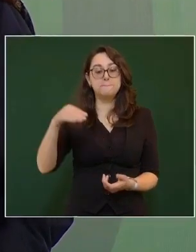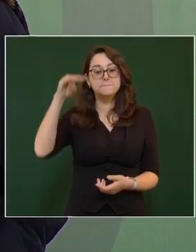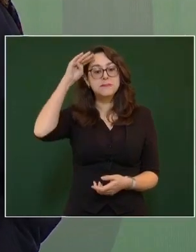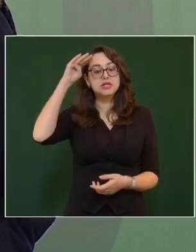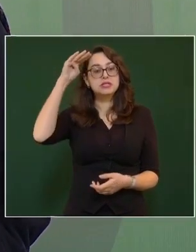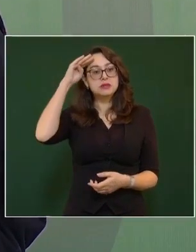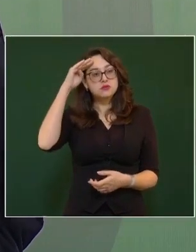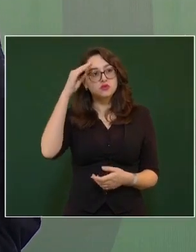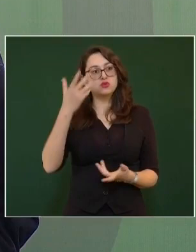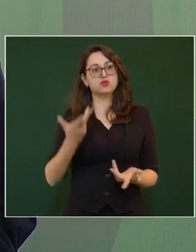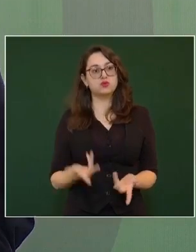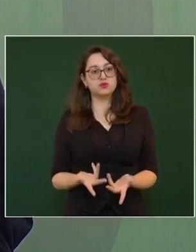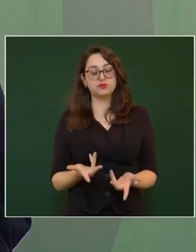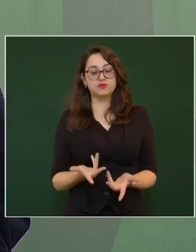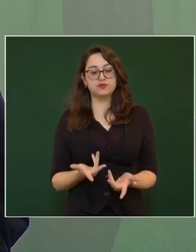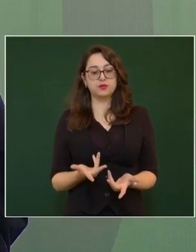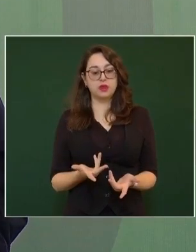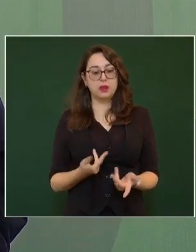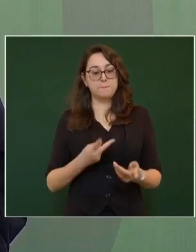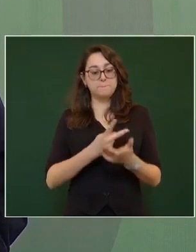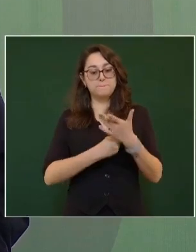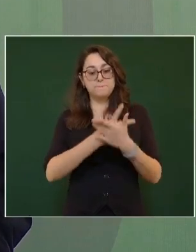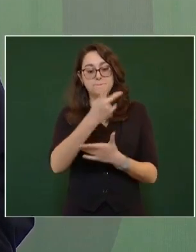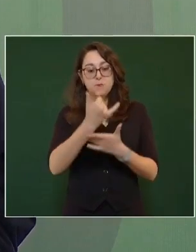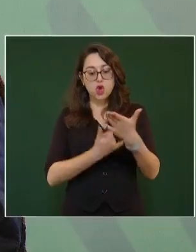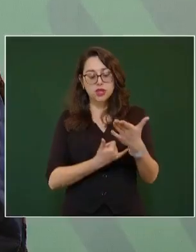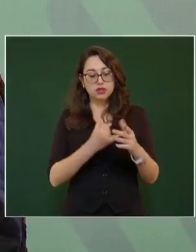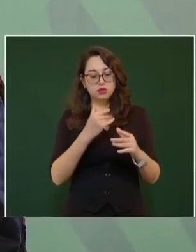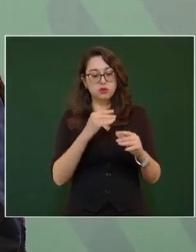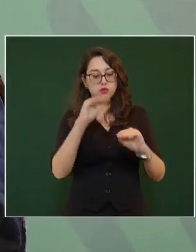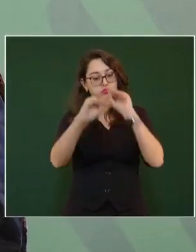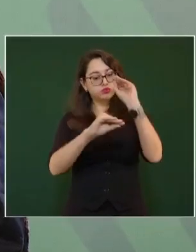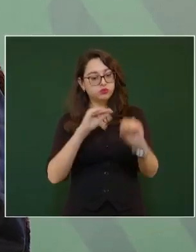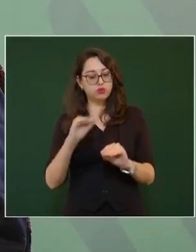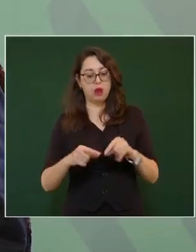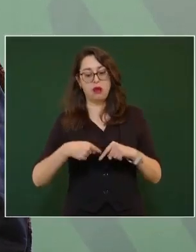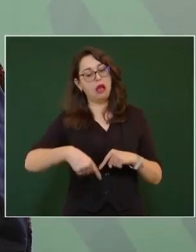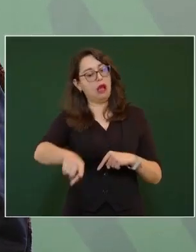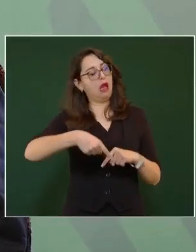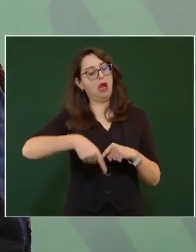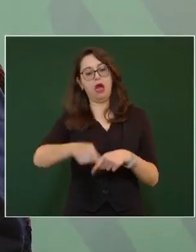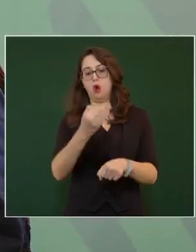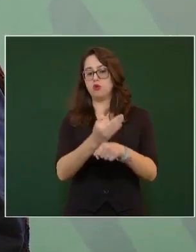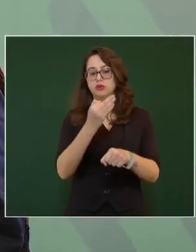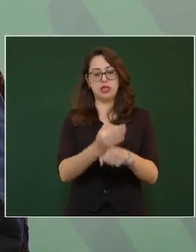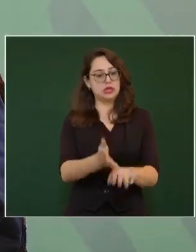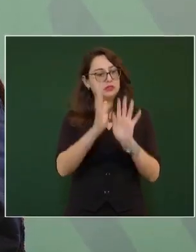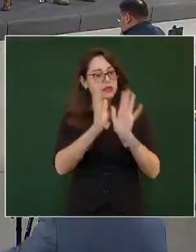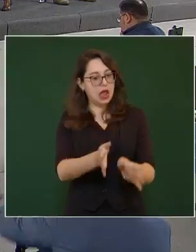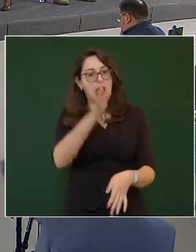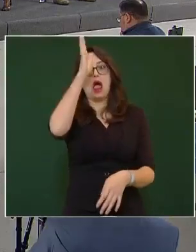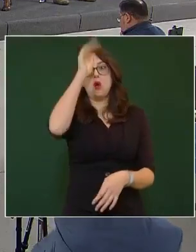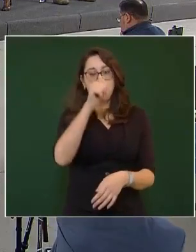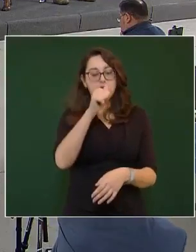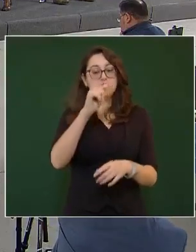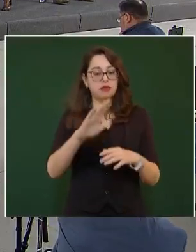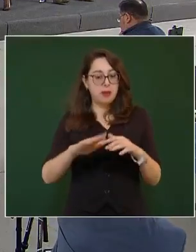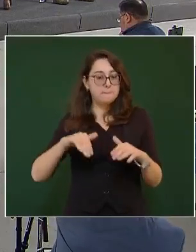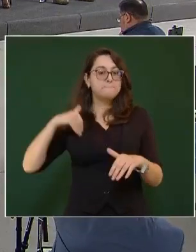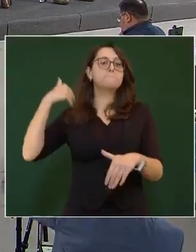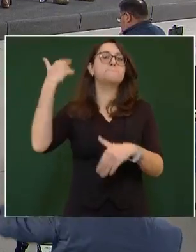convenios, las concesiones para los trenes de pasajeros. Eso es lo que puedo